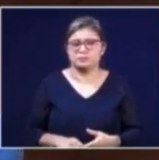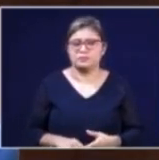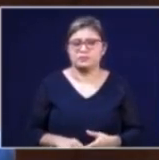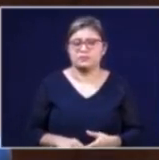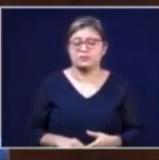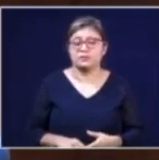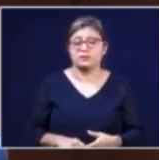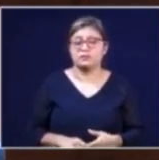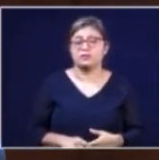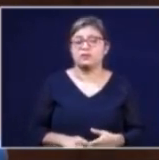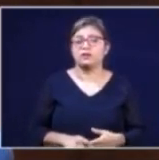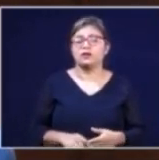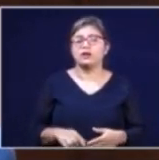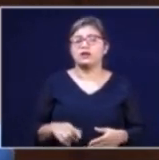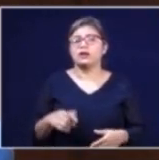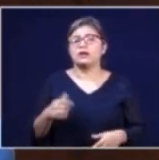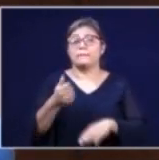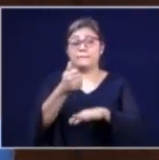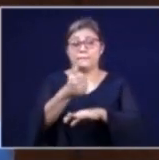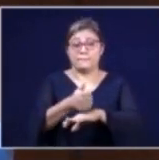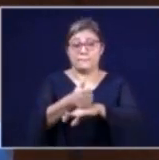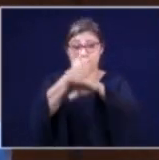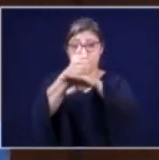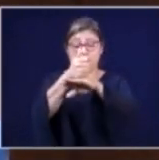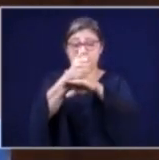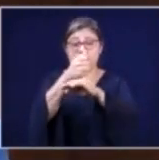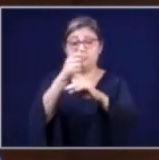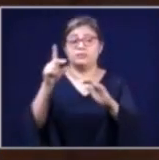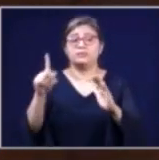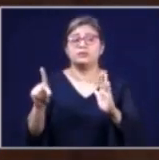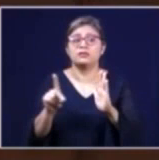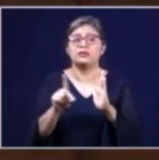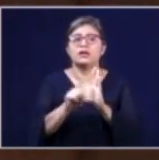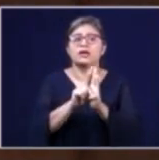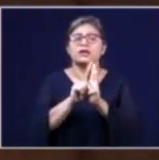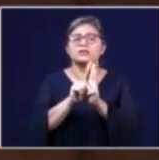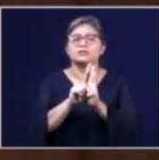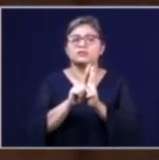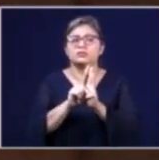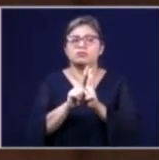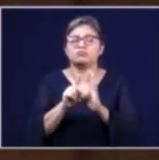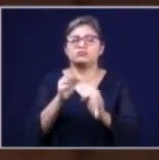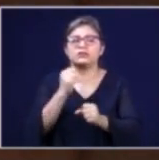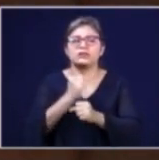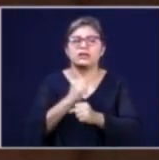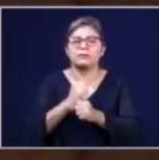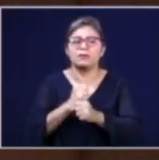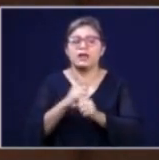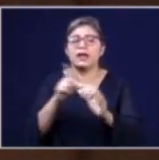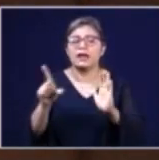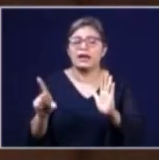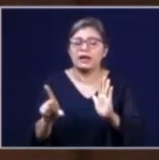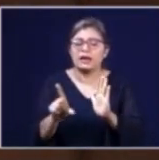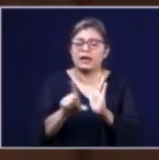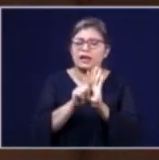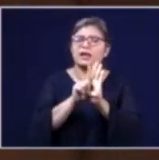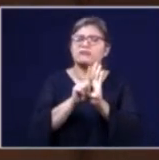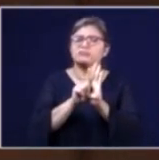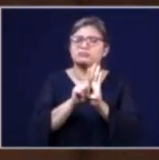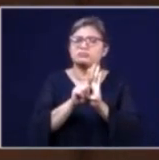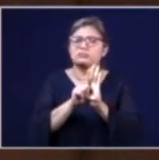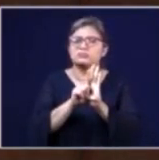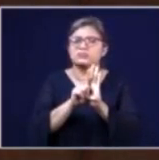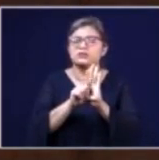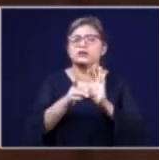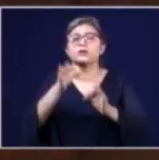Pero uno de los principios del derecho del trabajo es que las leyes laborales tienen que ser de justicia